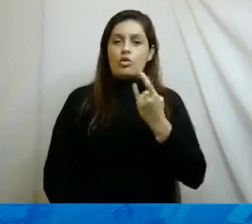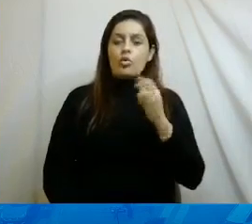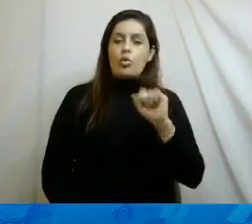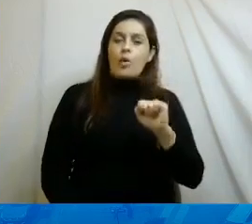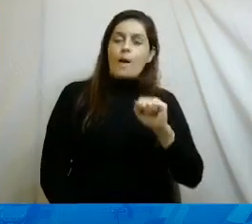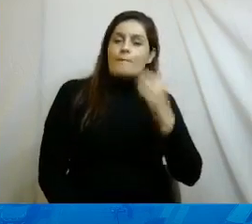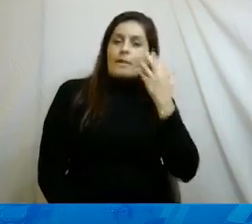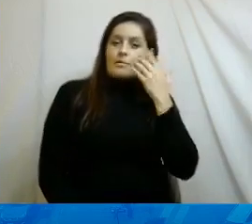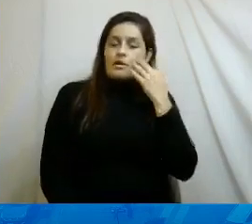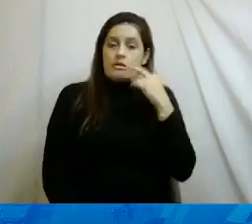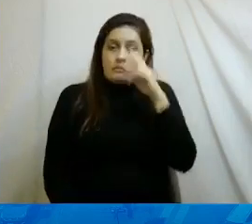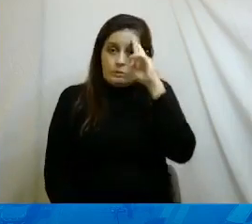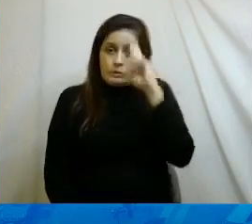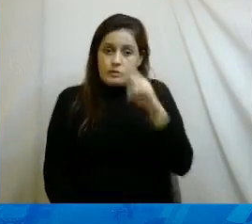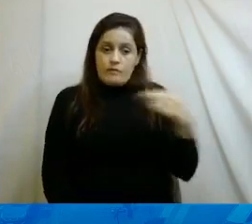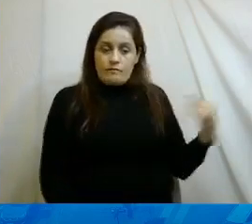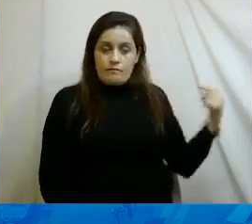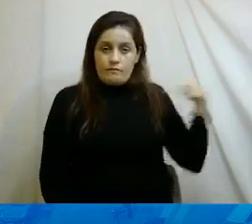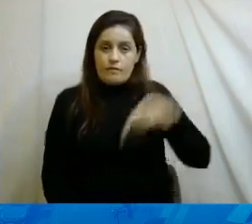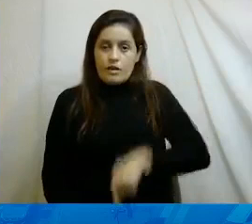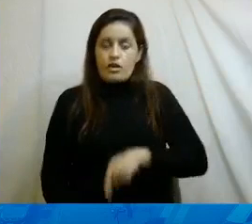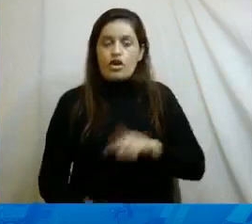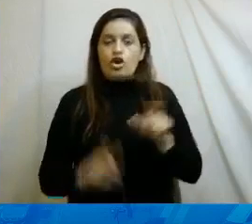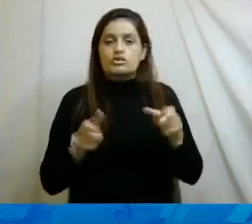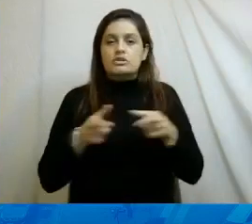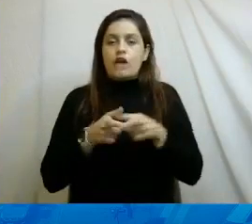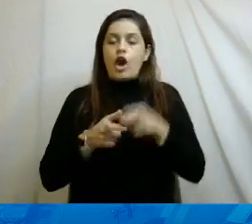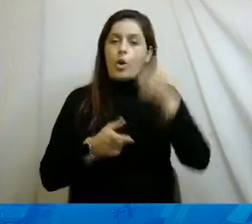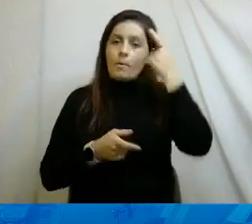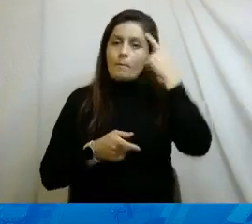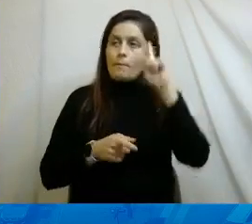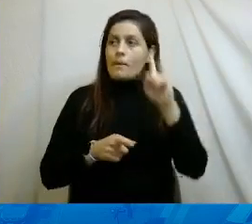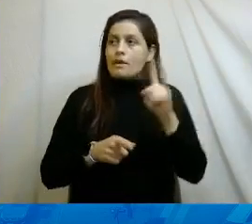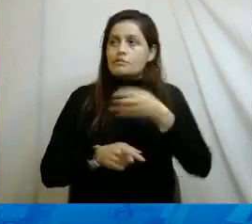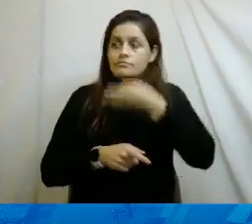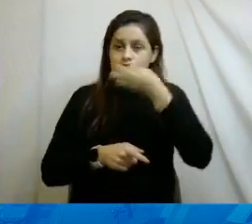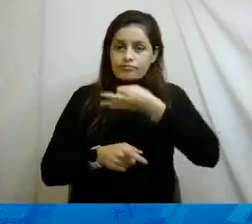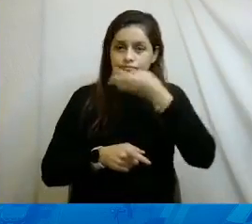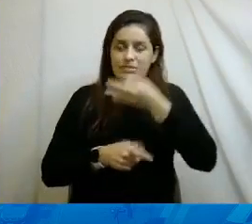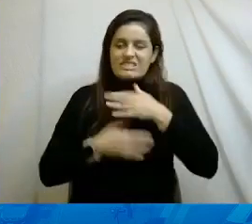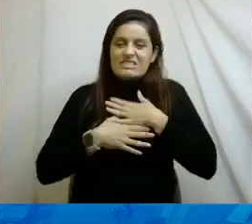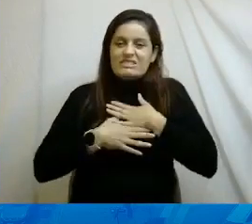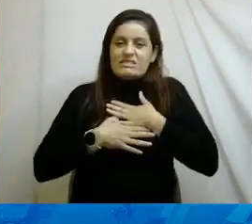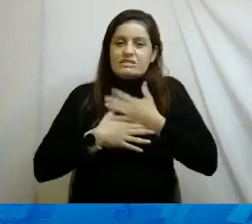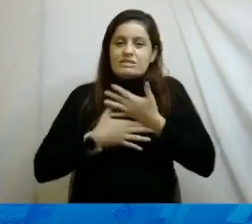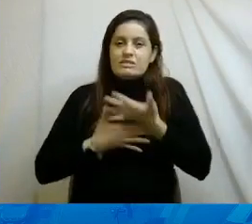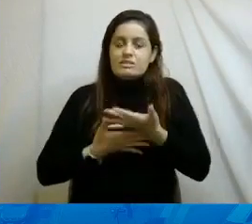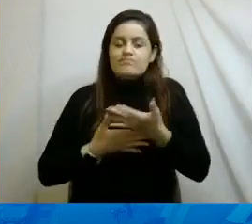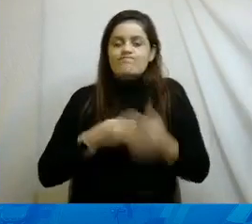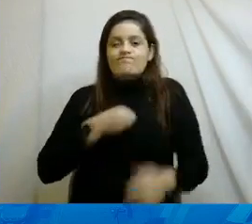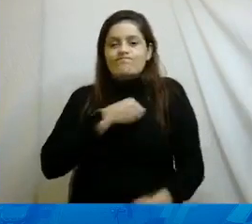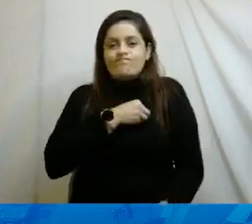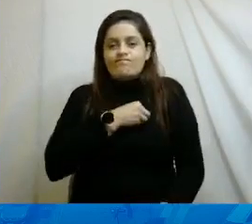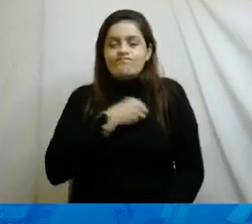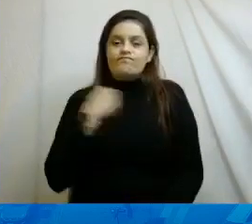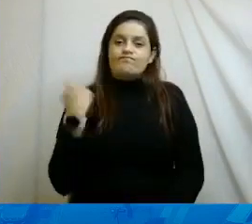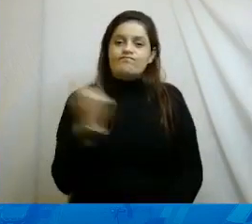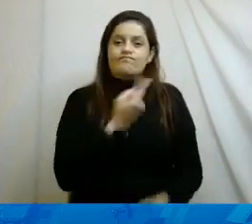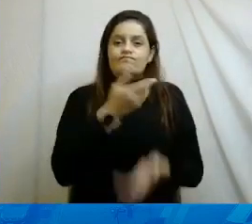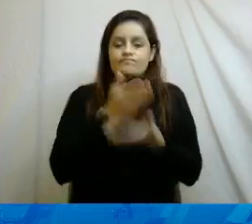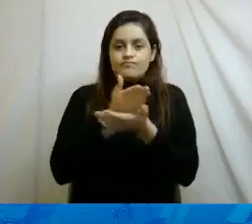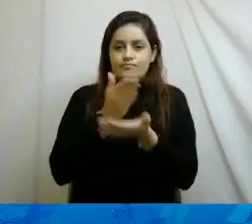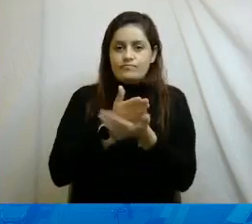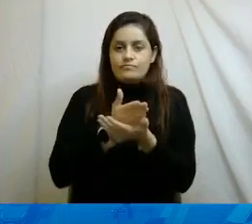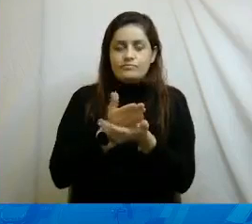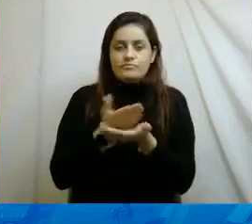Respetuosamente nos acercamos el día de hoy a este consejo para poder expresar el sentir que nos aqueja como comunidad educativa